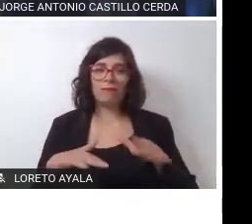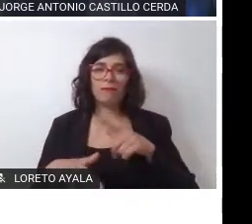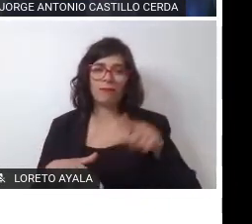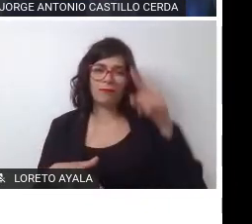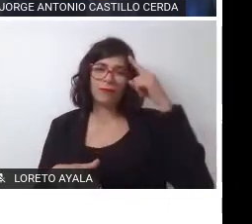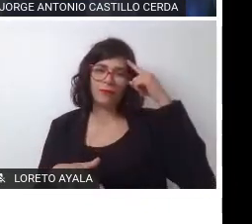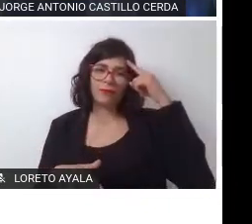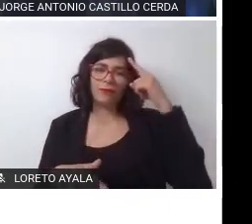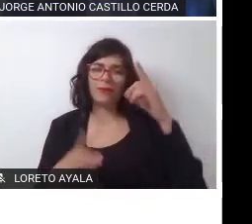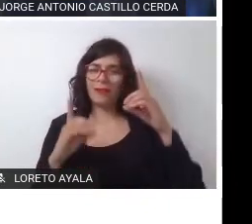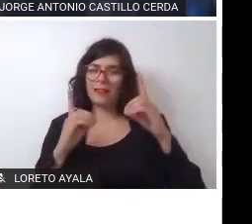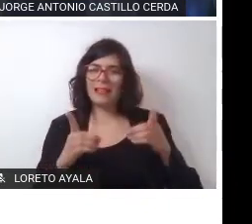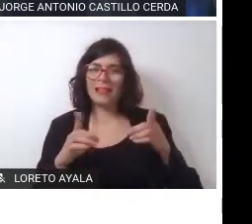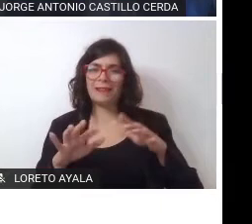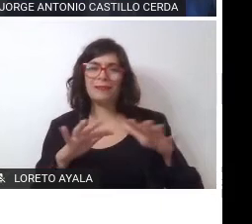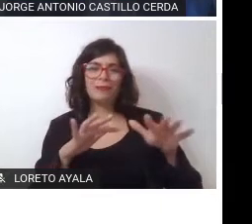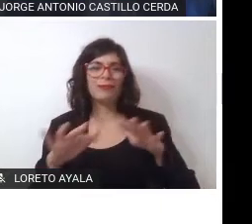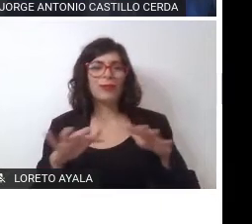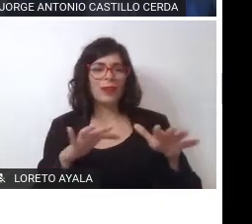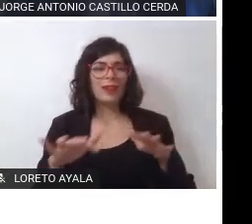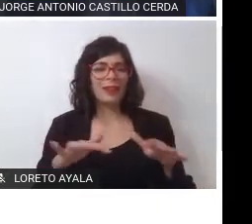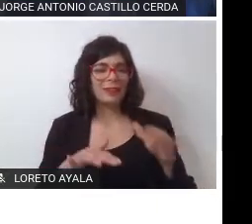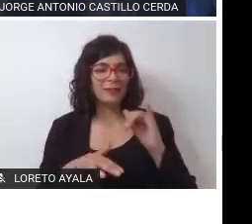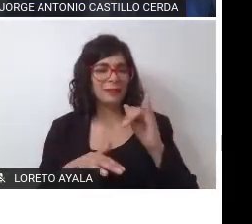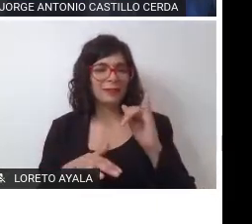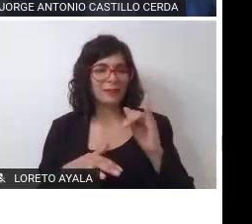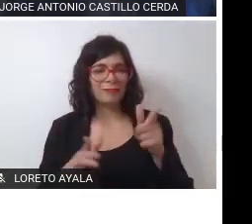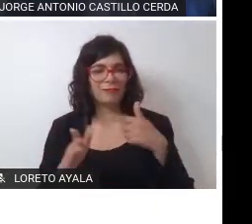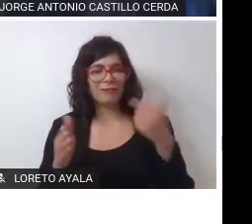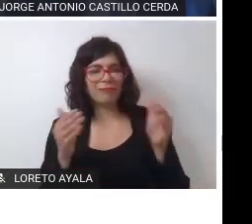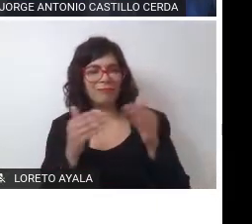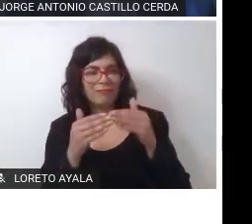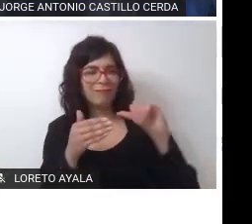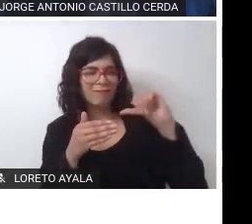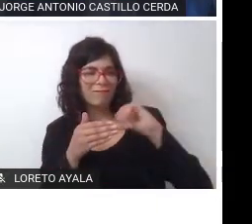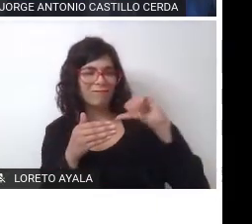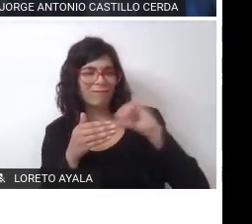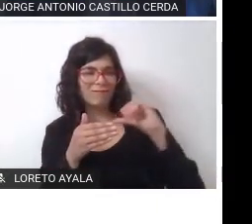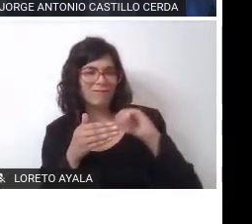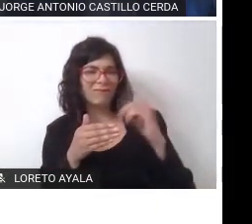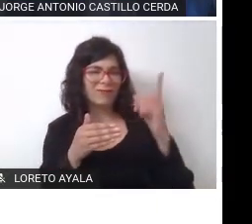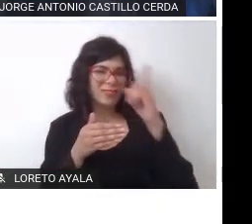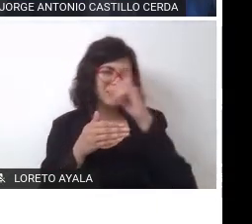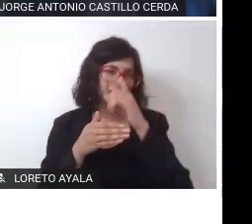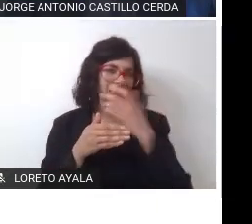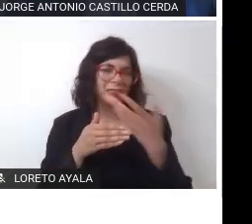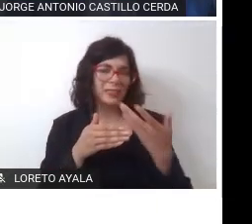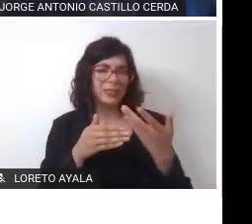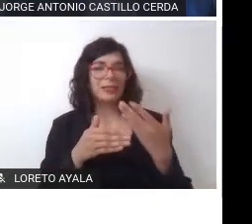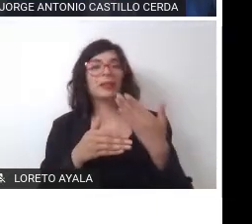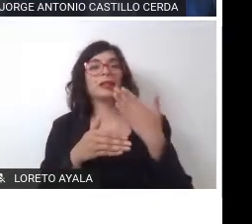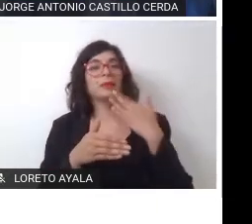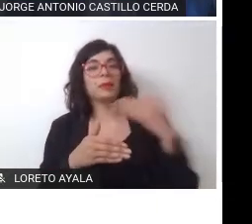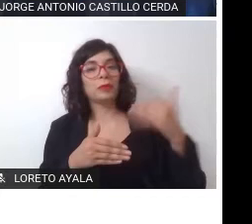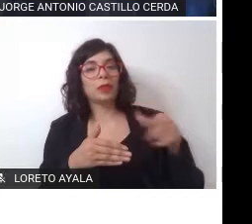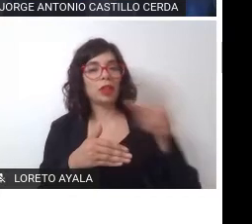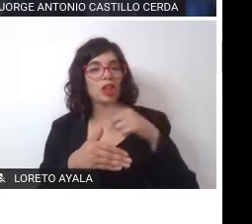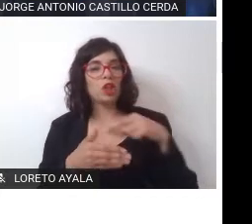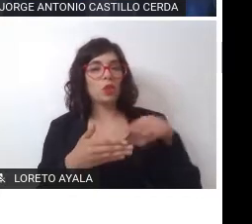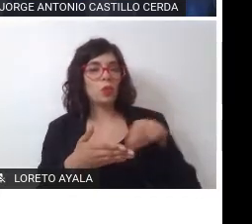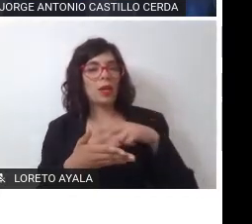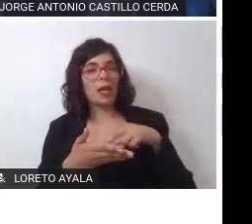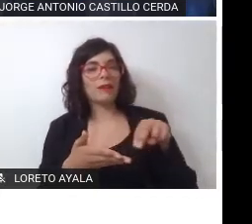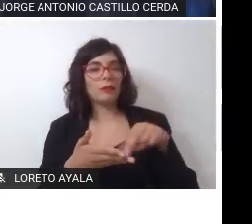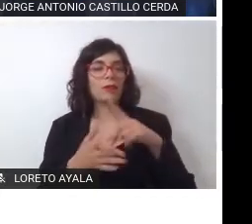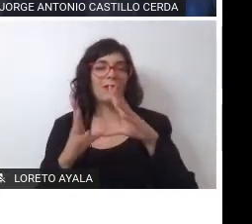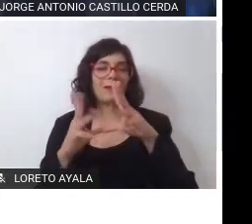que necesita moverse. A veces este mismo encierro nos complica un poco, pero es importante que nos movamos, gente, familia, que